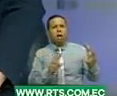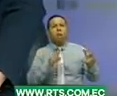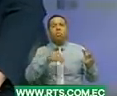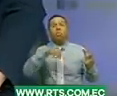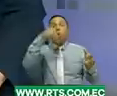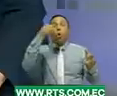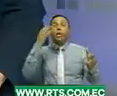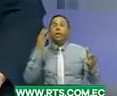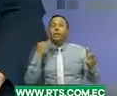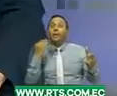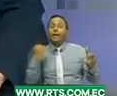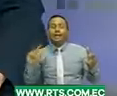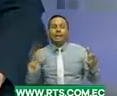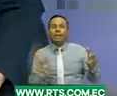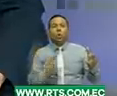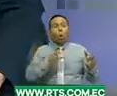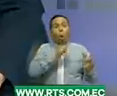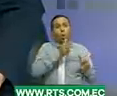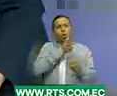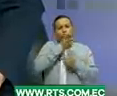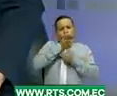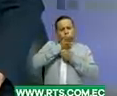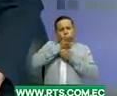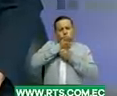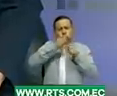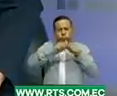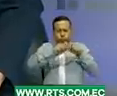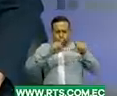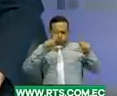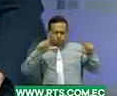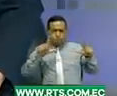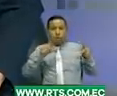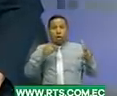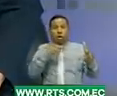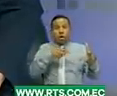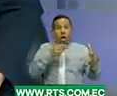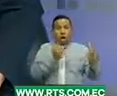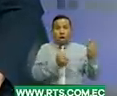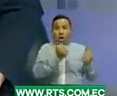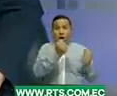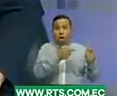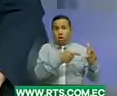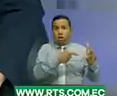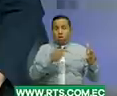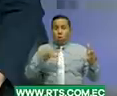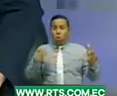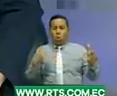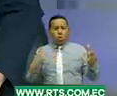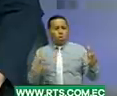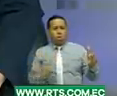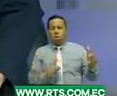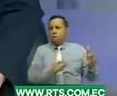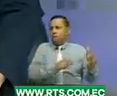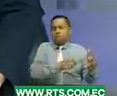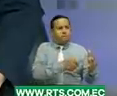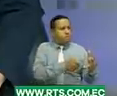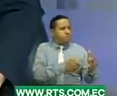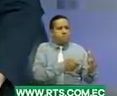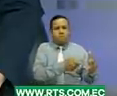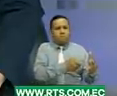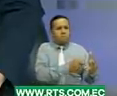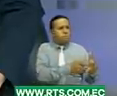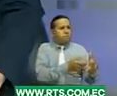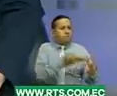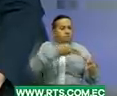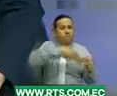fue captado por cámaras de seguridad de la zona. El perjudicado solicita ayuda a las autoridades para poder recuperar su automotor.